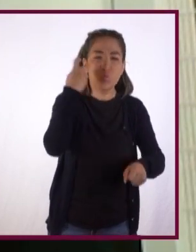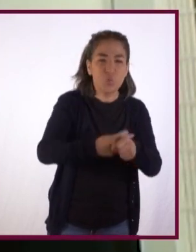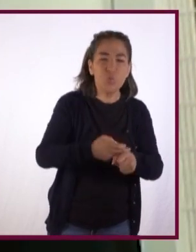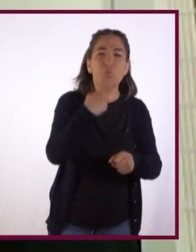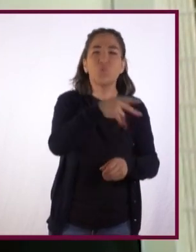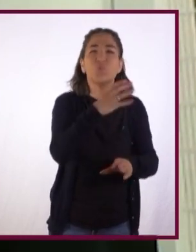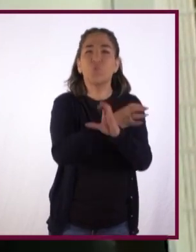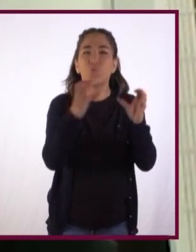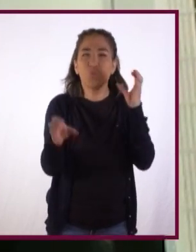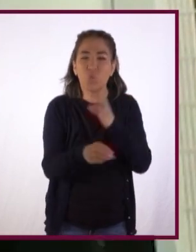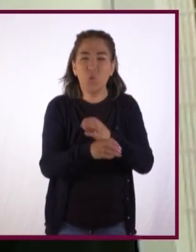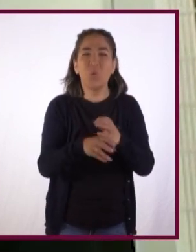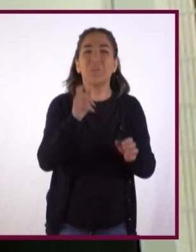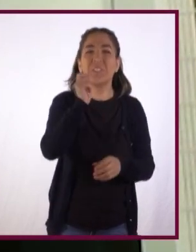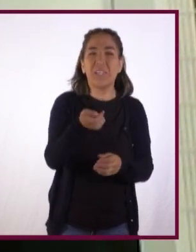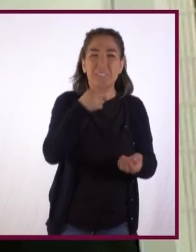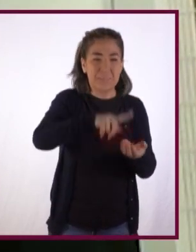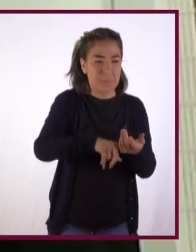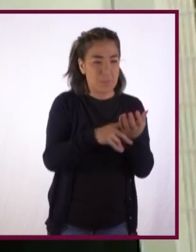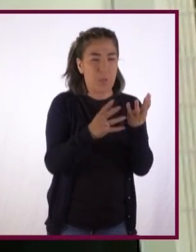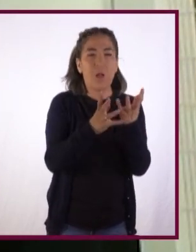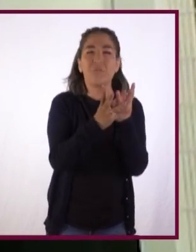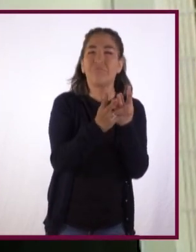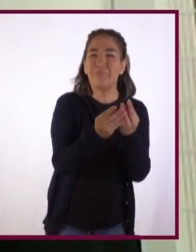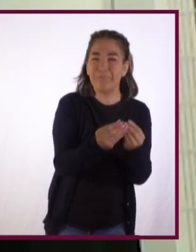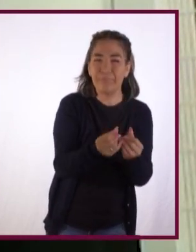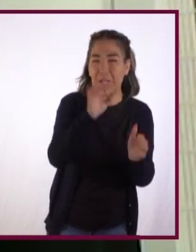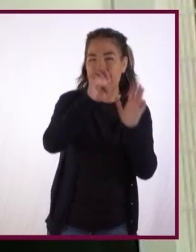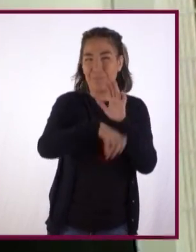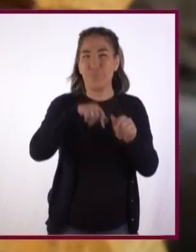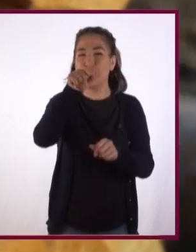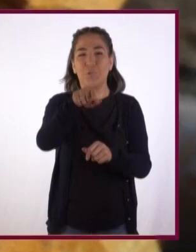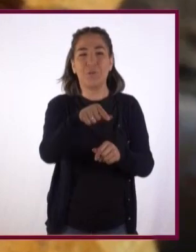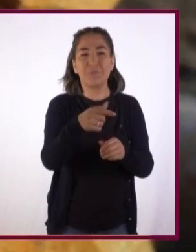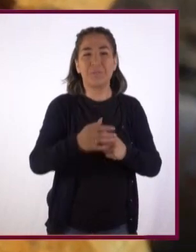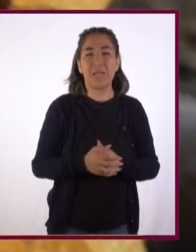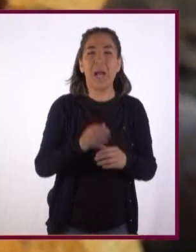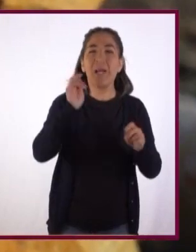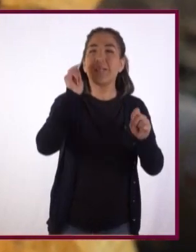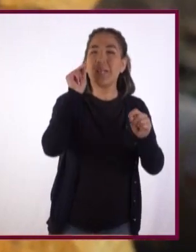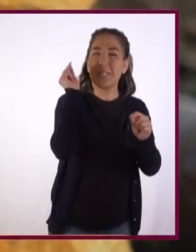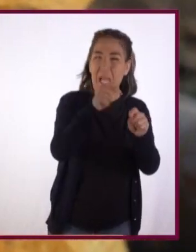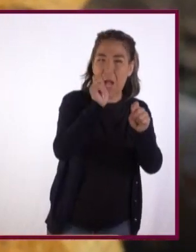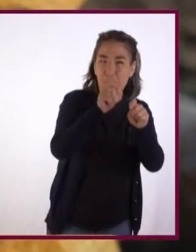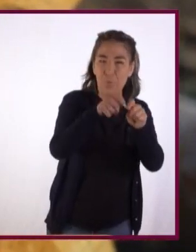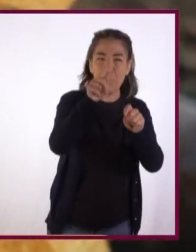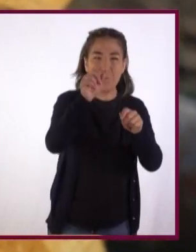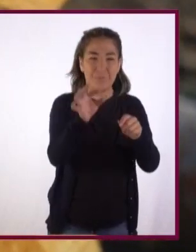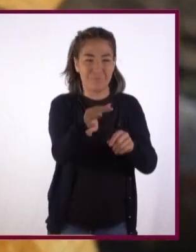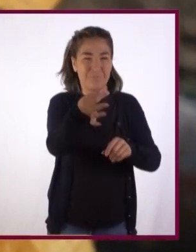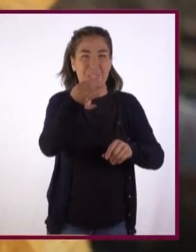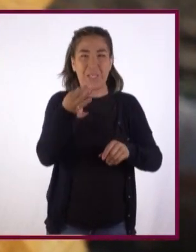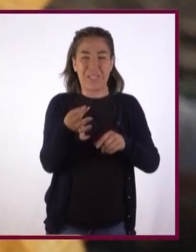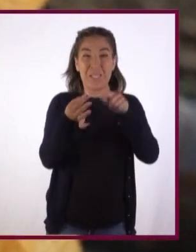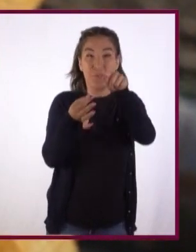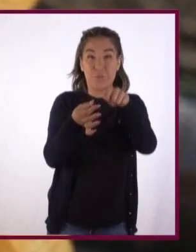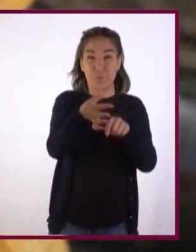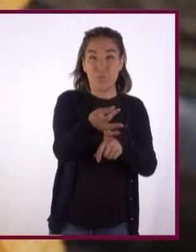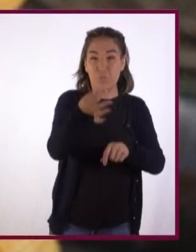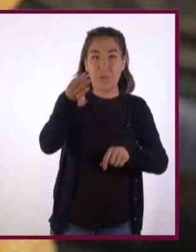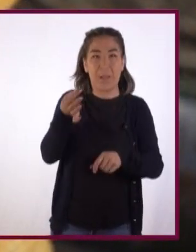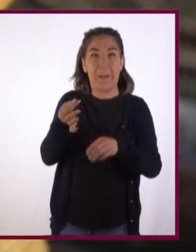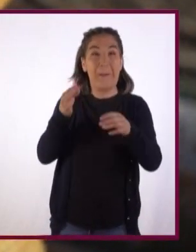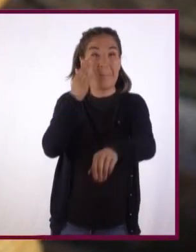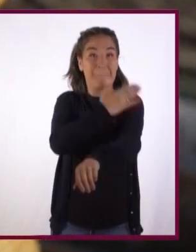material a ser penetrado. Si uno toma una punta, por ejemplo un clavo, y trata de